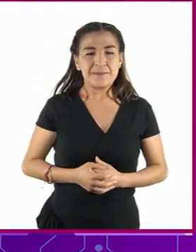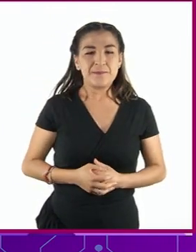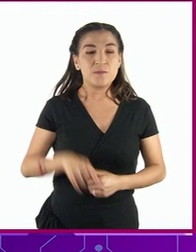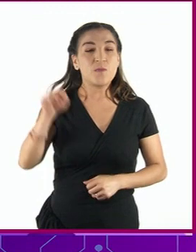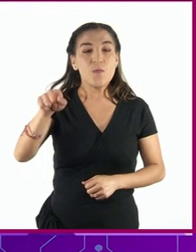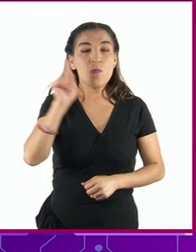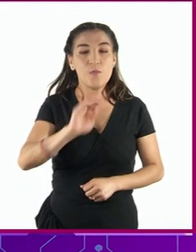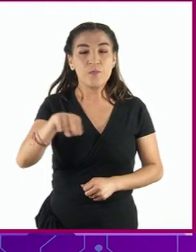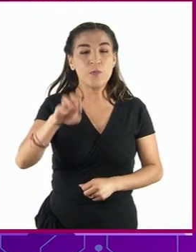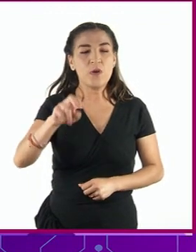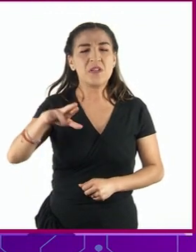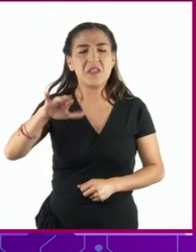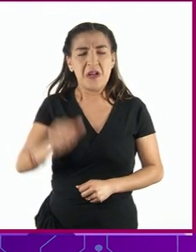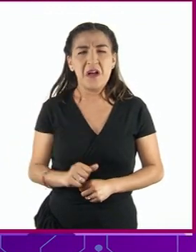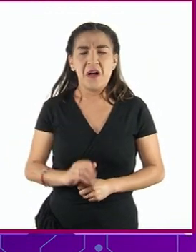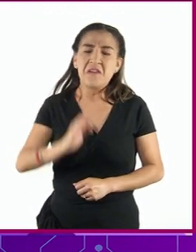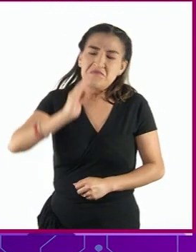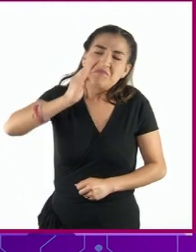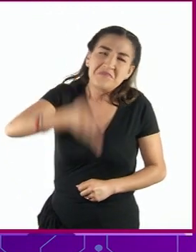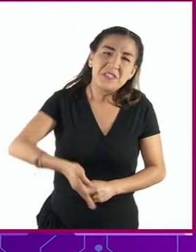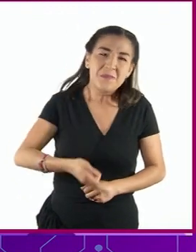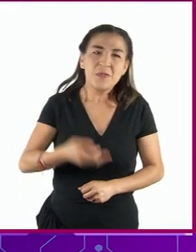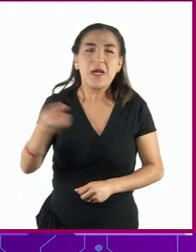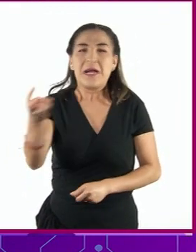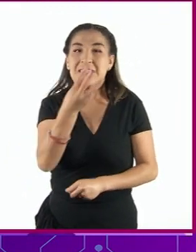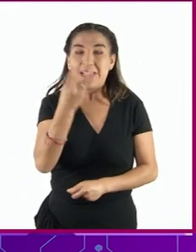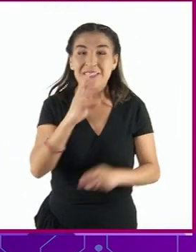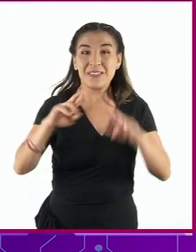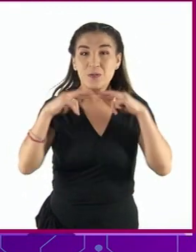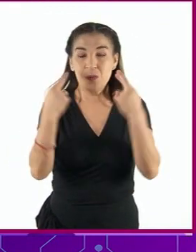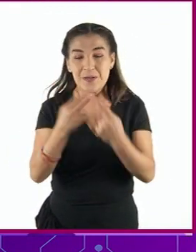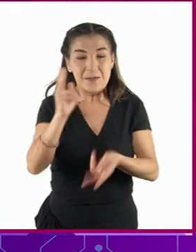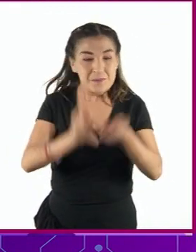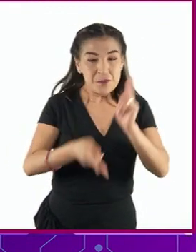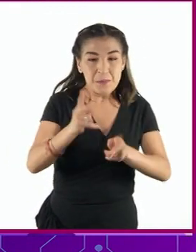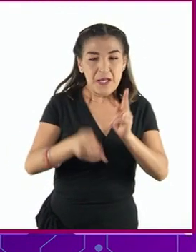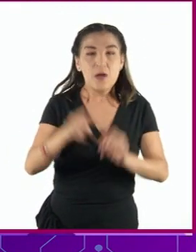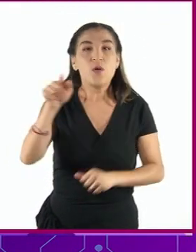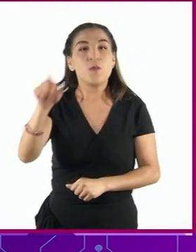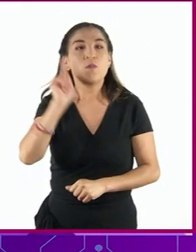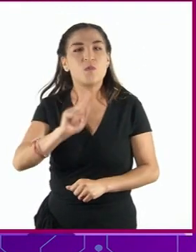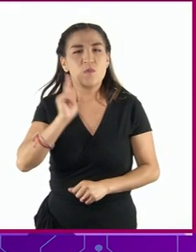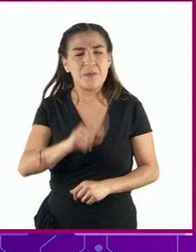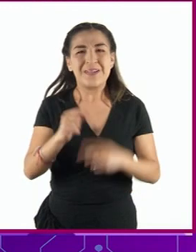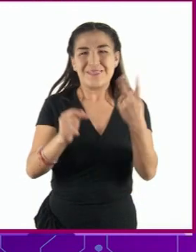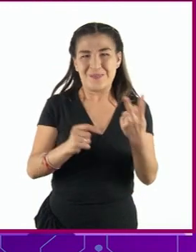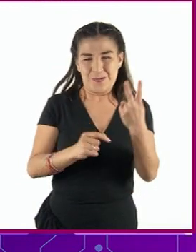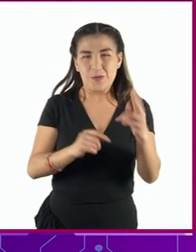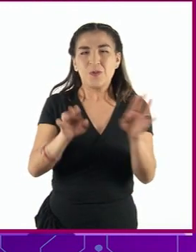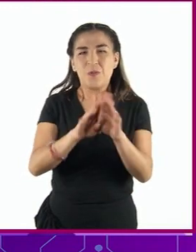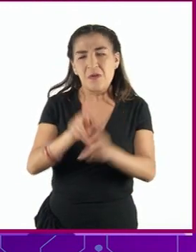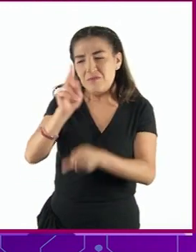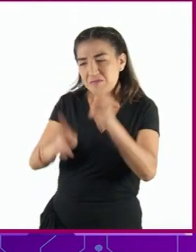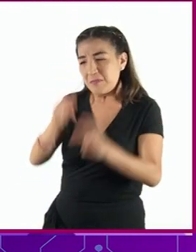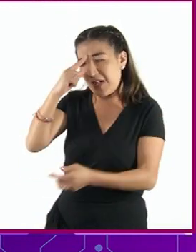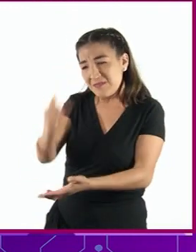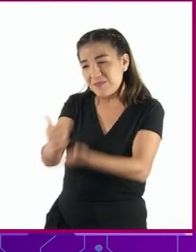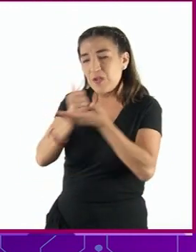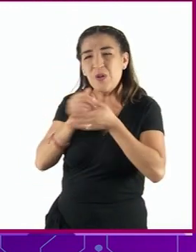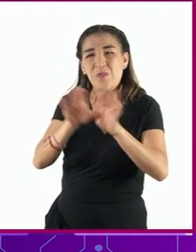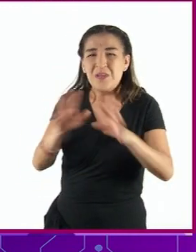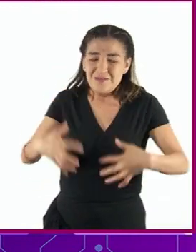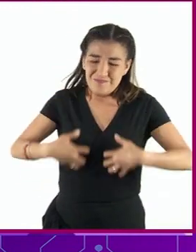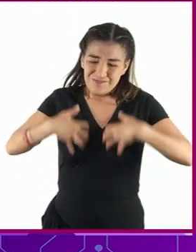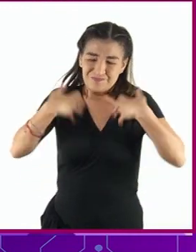Mónica aceptó esa propuesta. Al reunirse las tres, Mónica y Karen expresaron su enojo y sus frustraciones por el